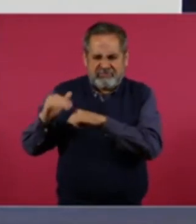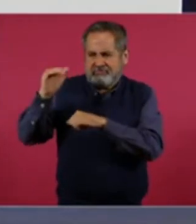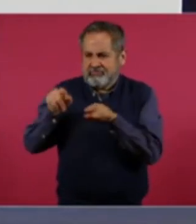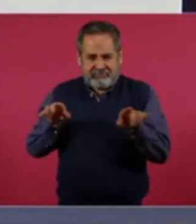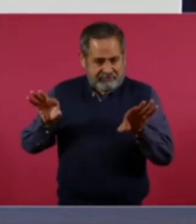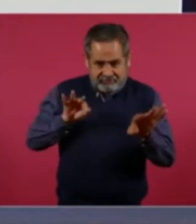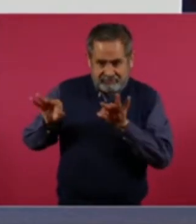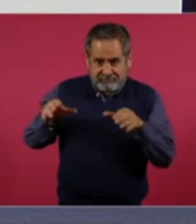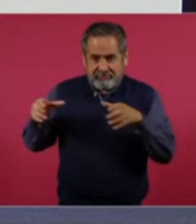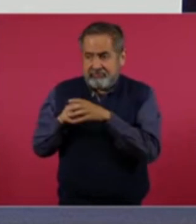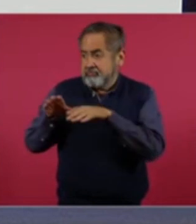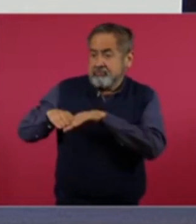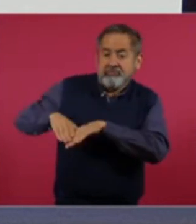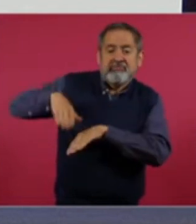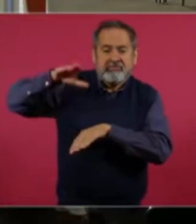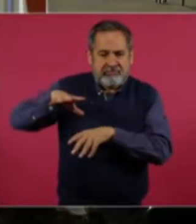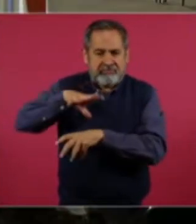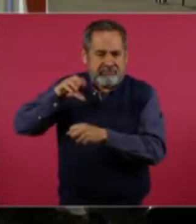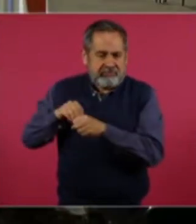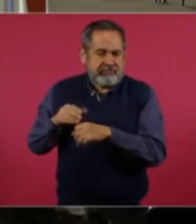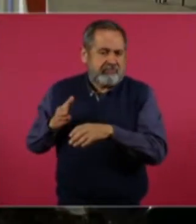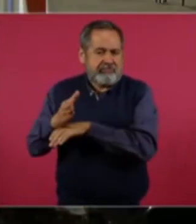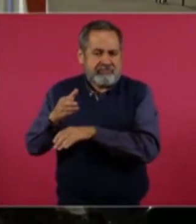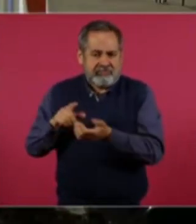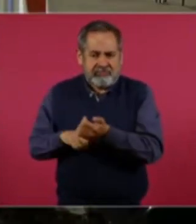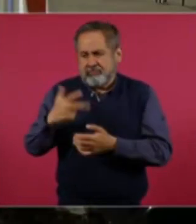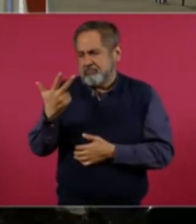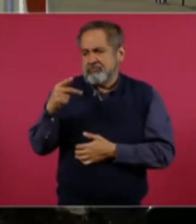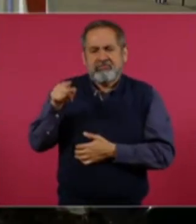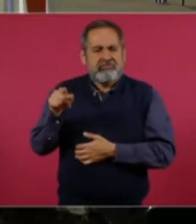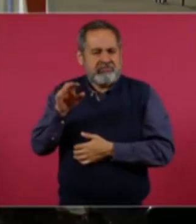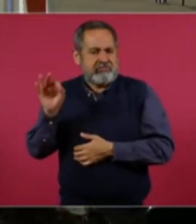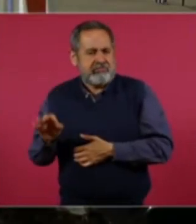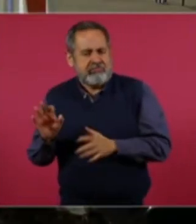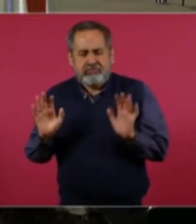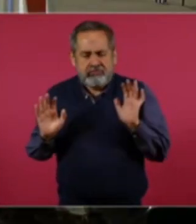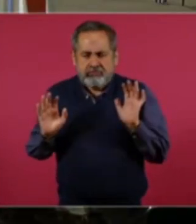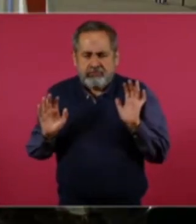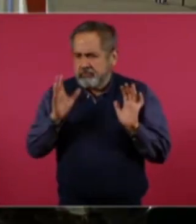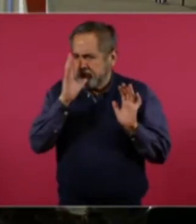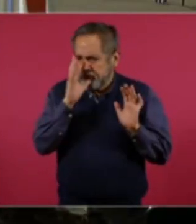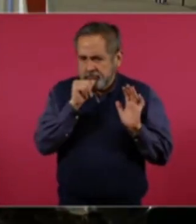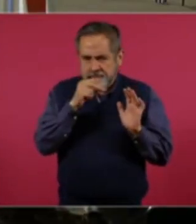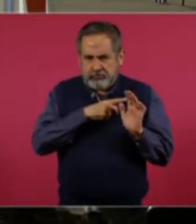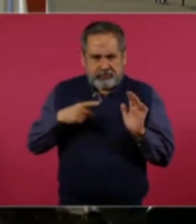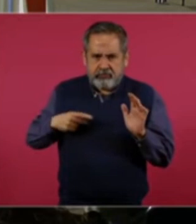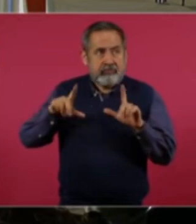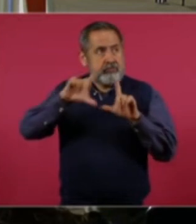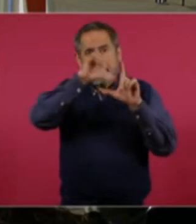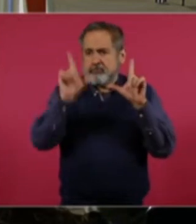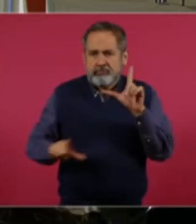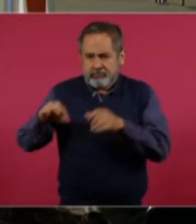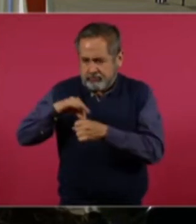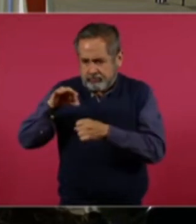un porcentaje del total de la Cámara que exceda en 8 puntos a su porcentaje de votación nacional